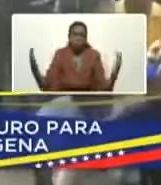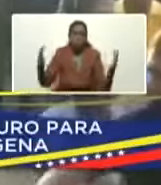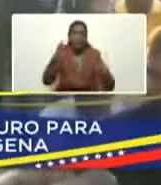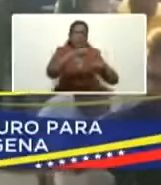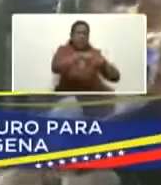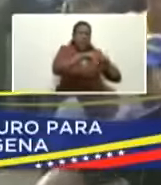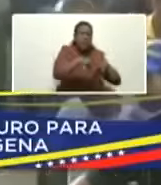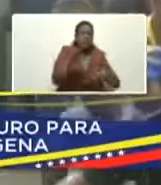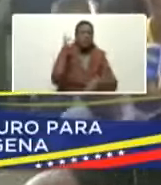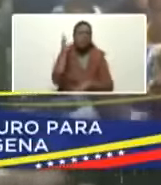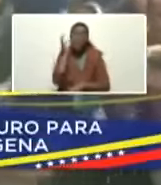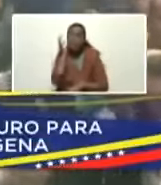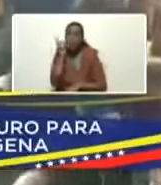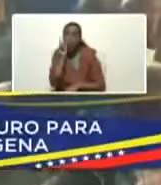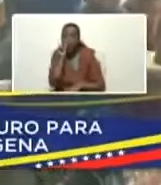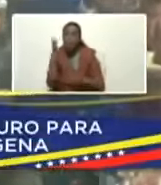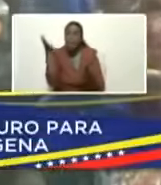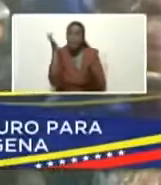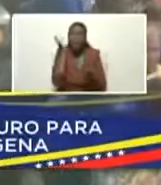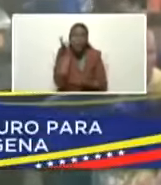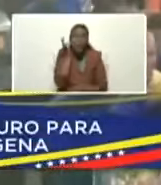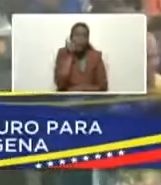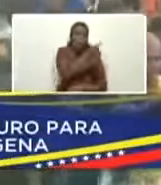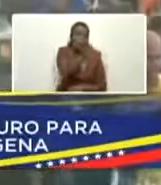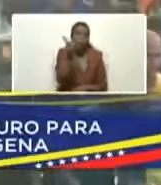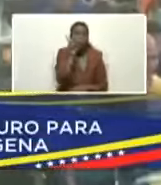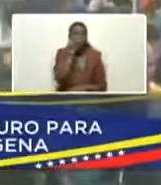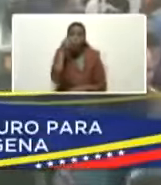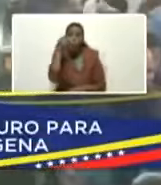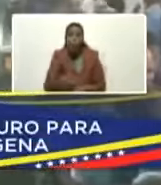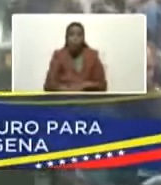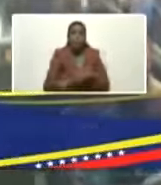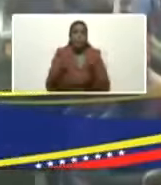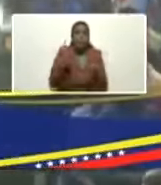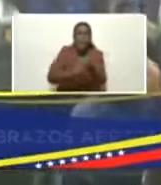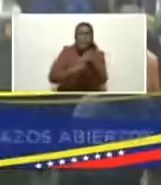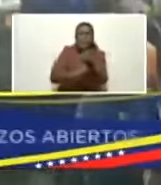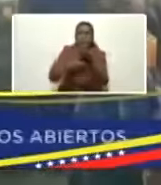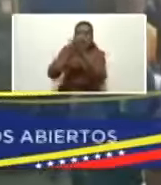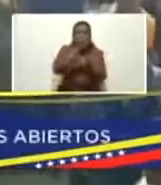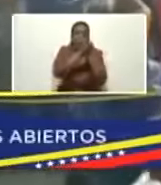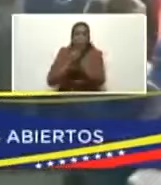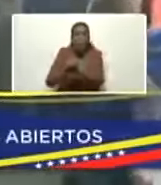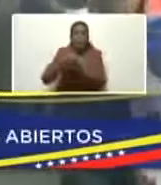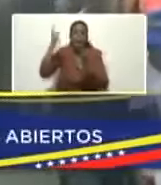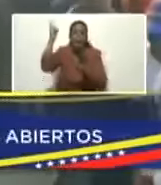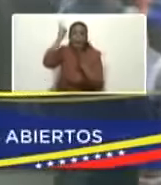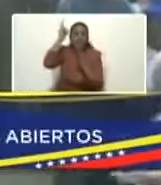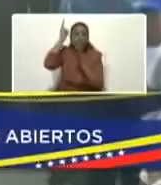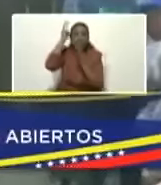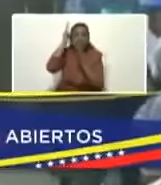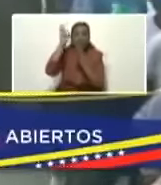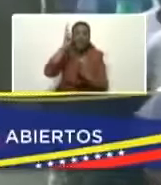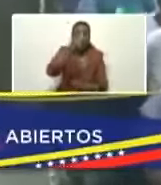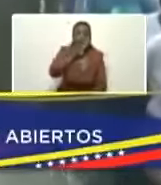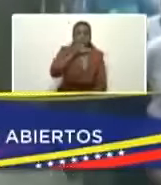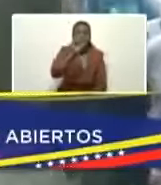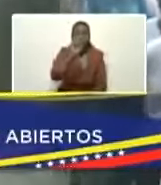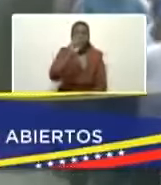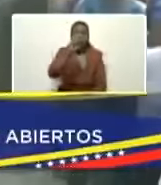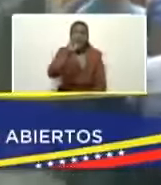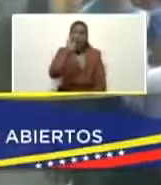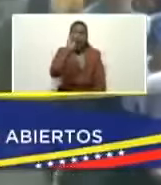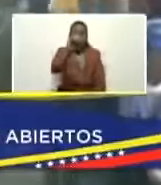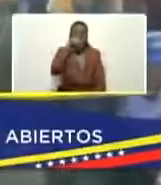niños, niñas, mujeres, hombres, hermanos y hermanas guaraos. Por aquí, por